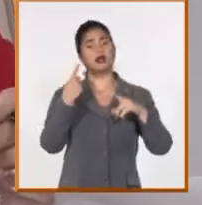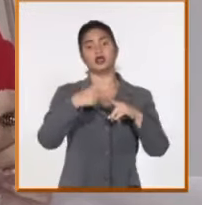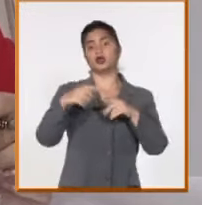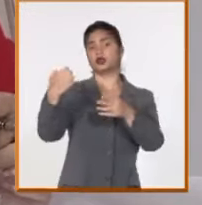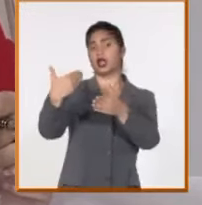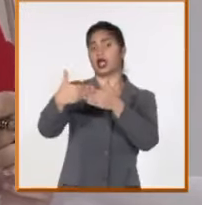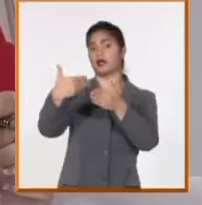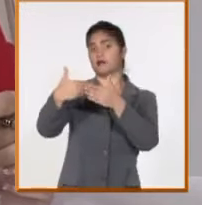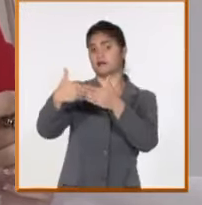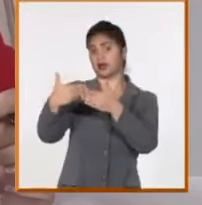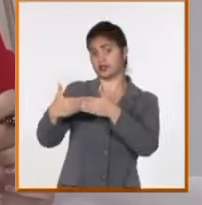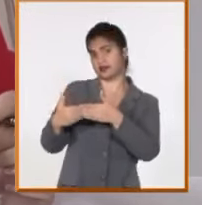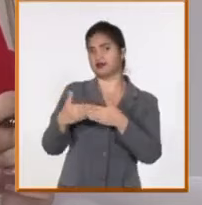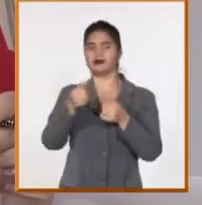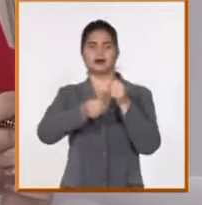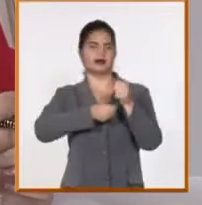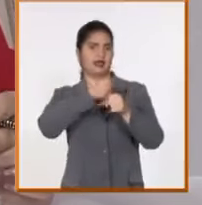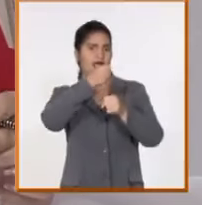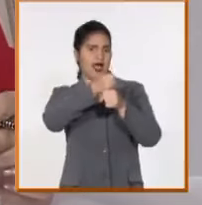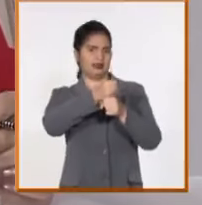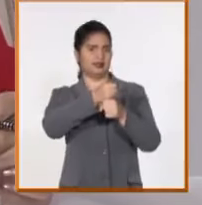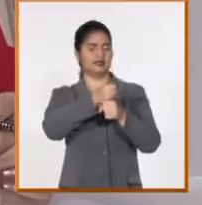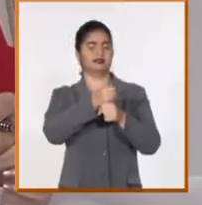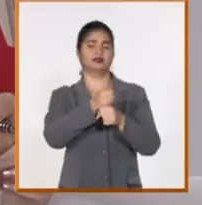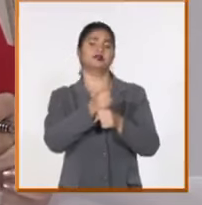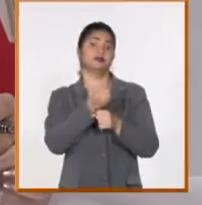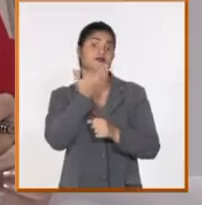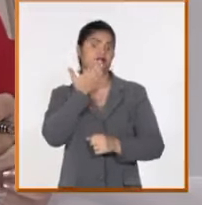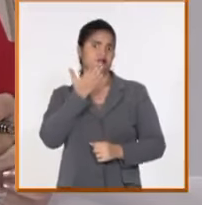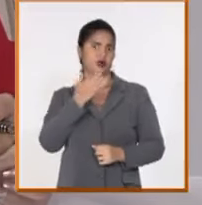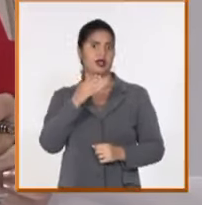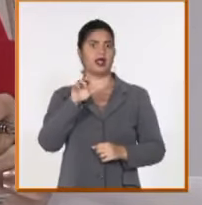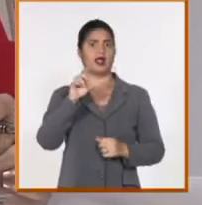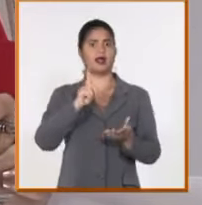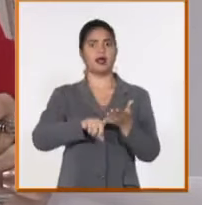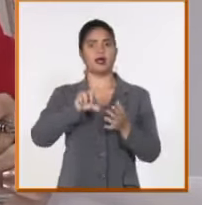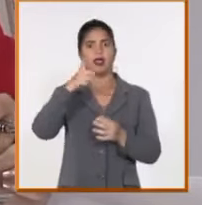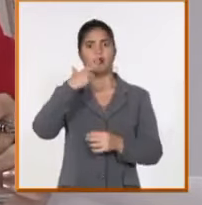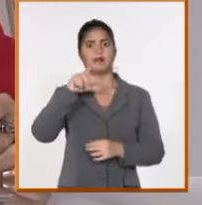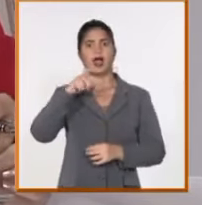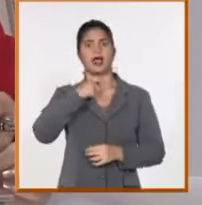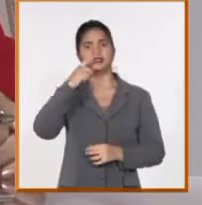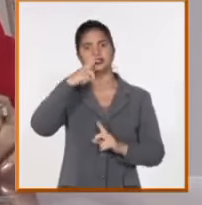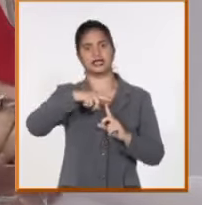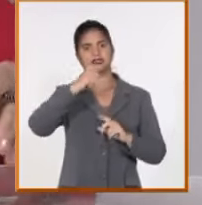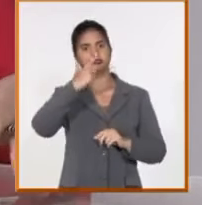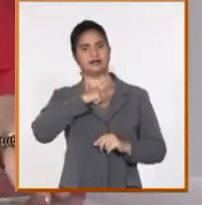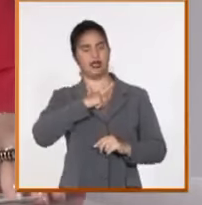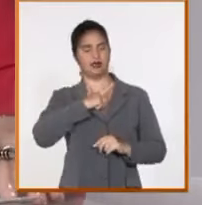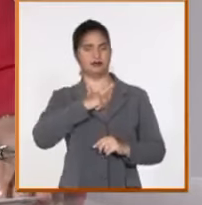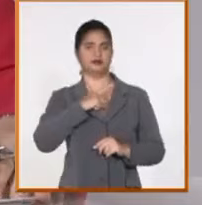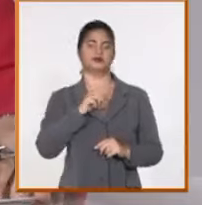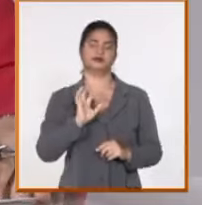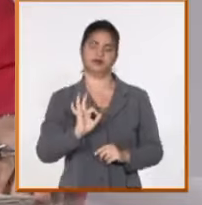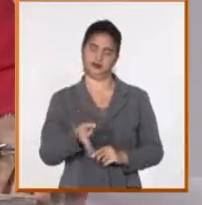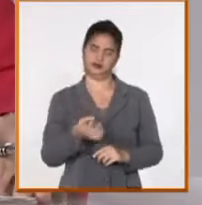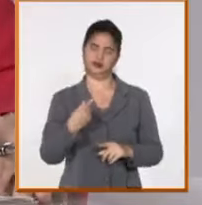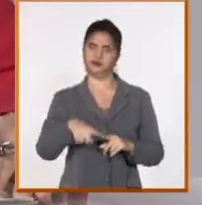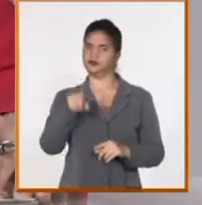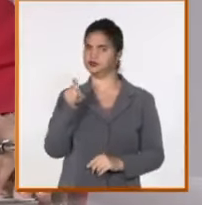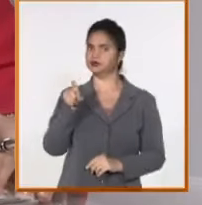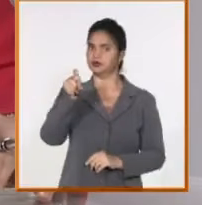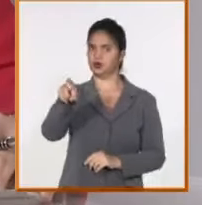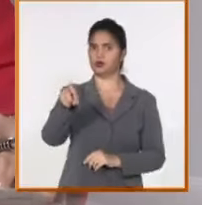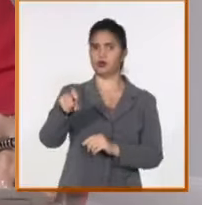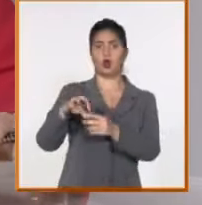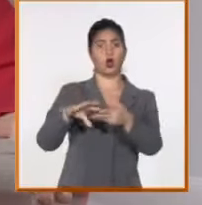derivados de de la de las placenta humana y no por último menos importante nuestros compañeros que